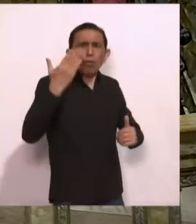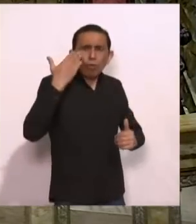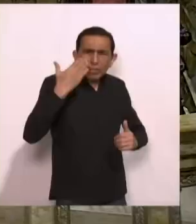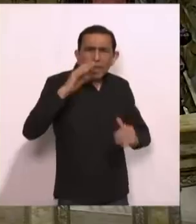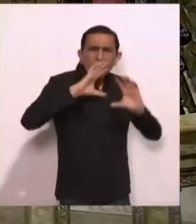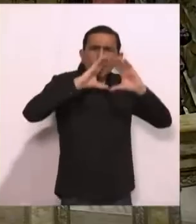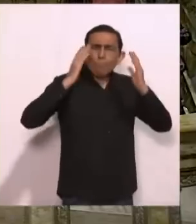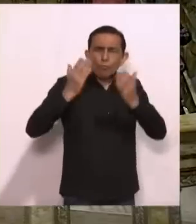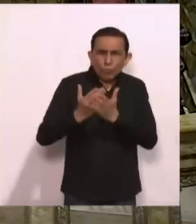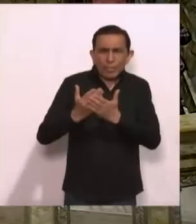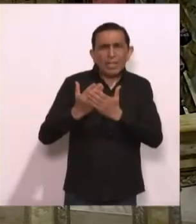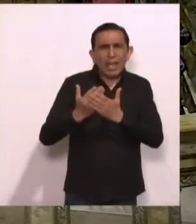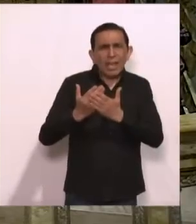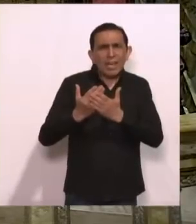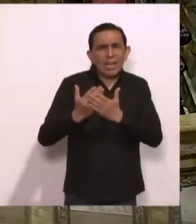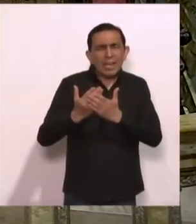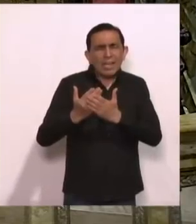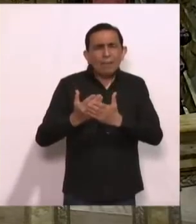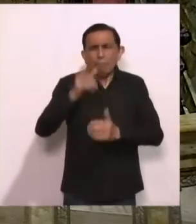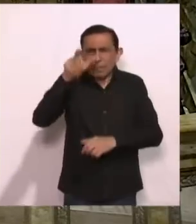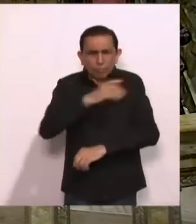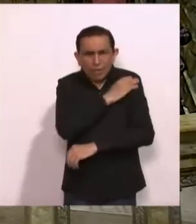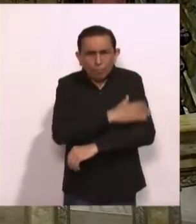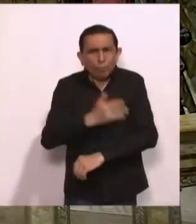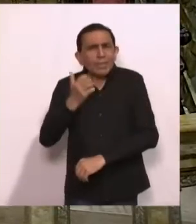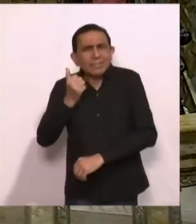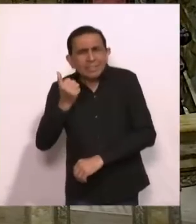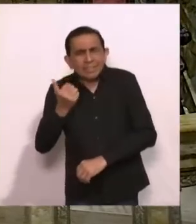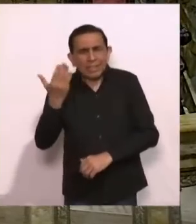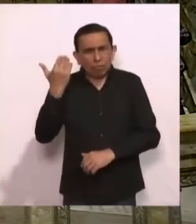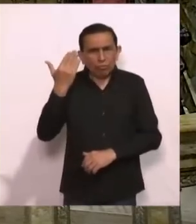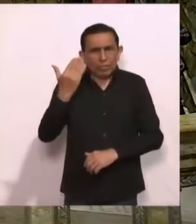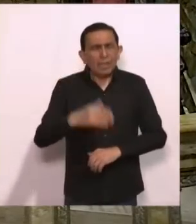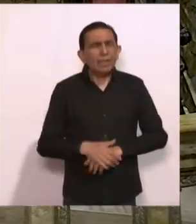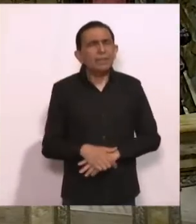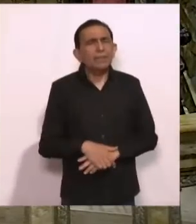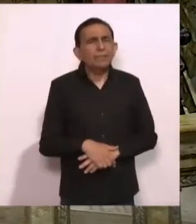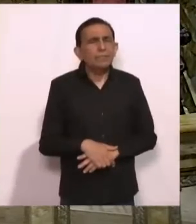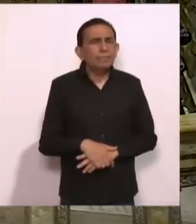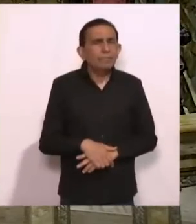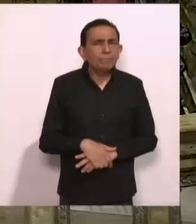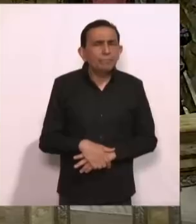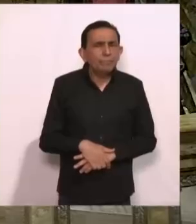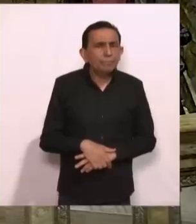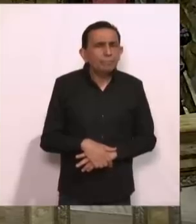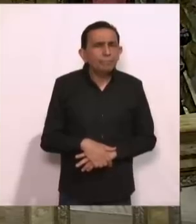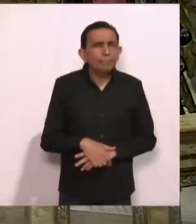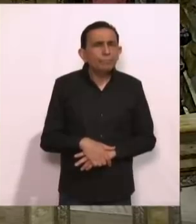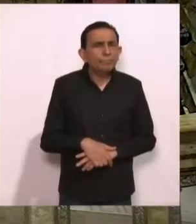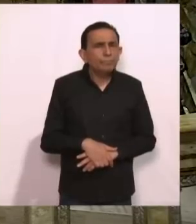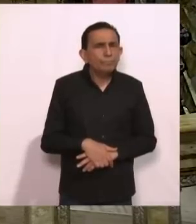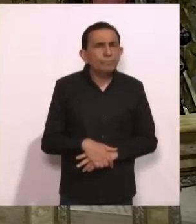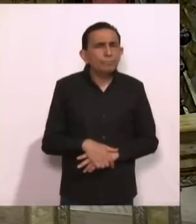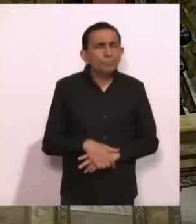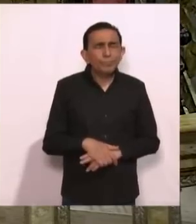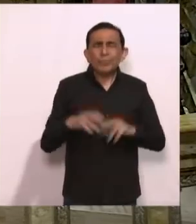Es la sexta jornada que él instituyó. Y siempre se elige